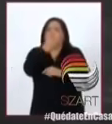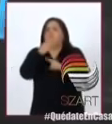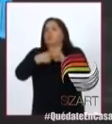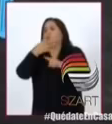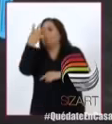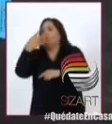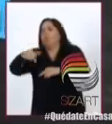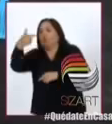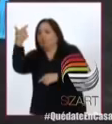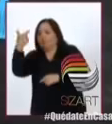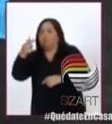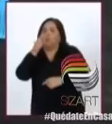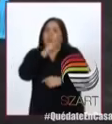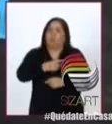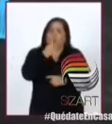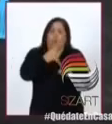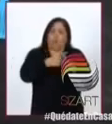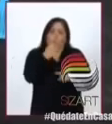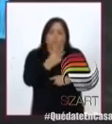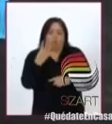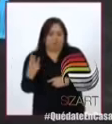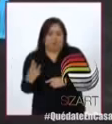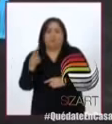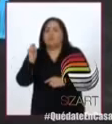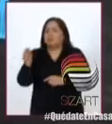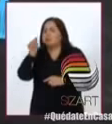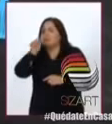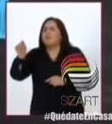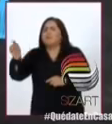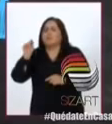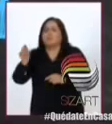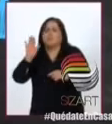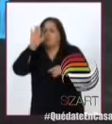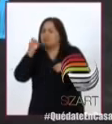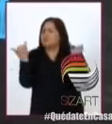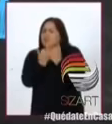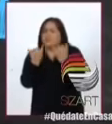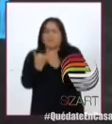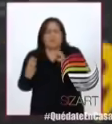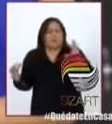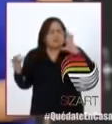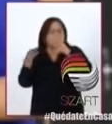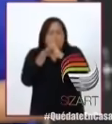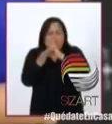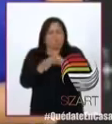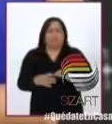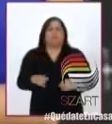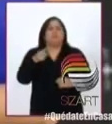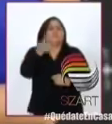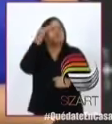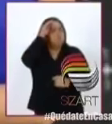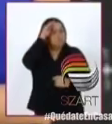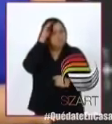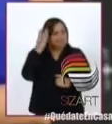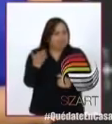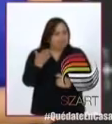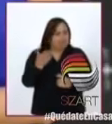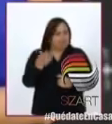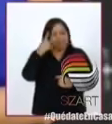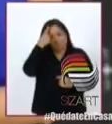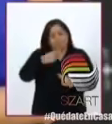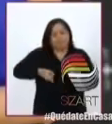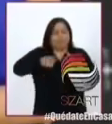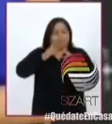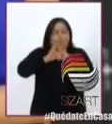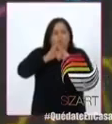Por eso decimos que ambas operaciones guardan una relación muy cercana. ¿Qué les pareció el procedimiento para